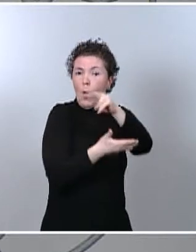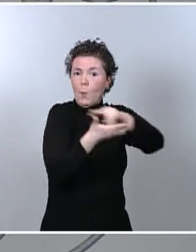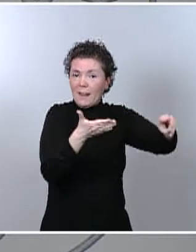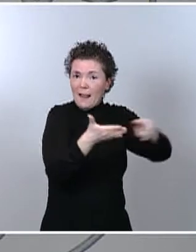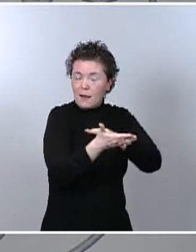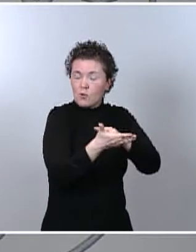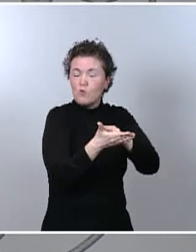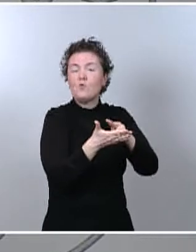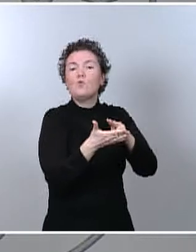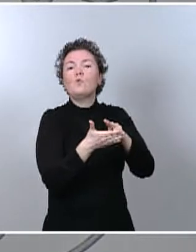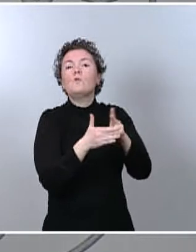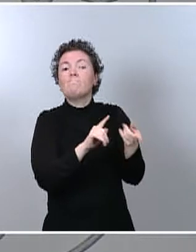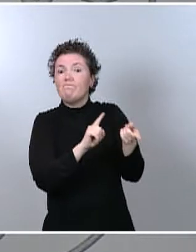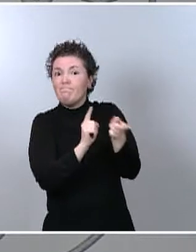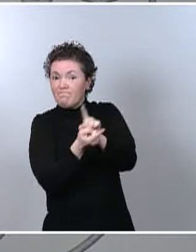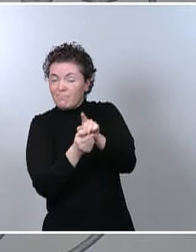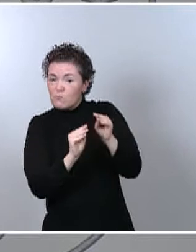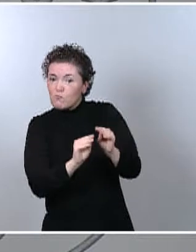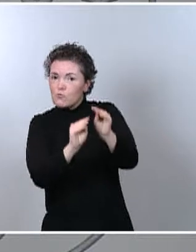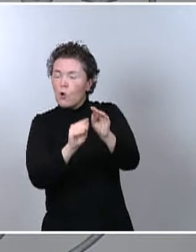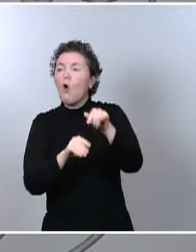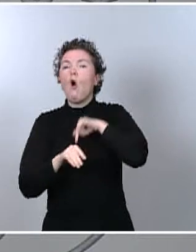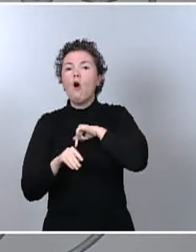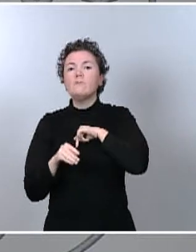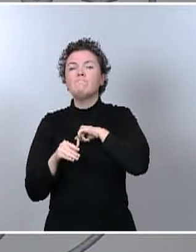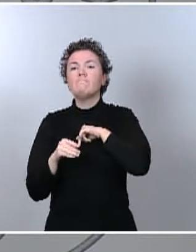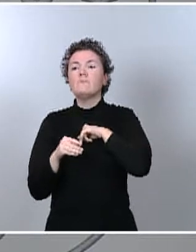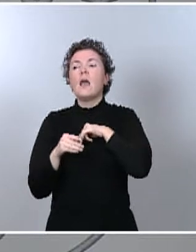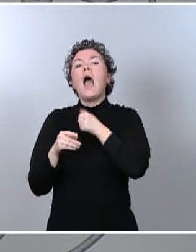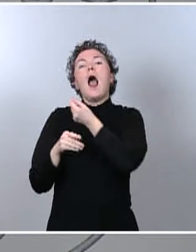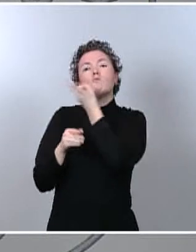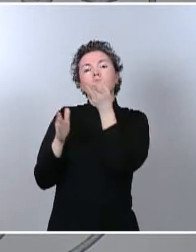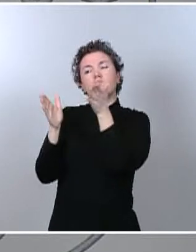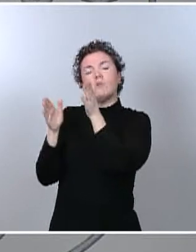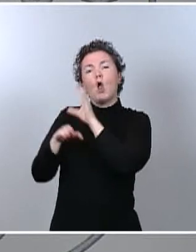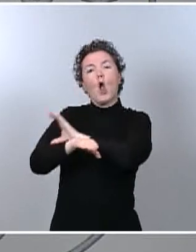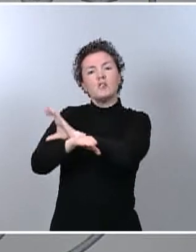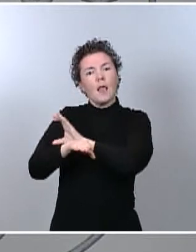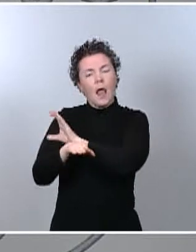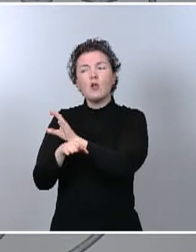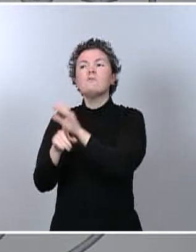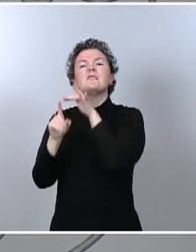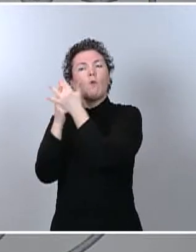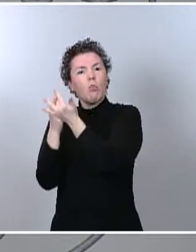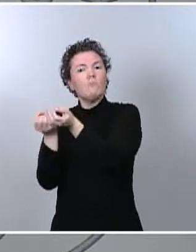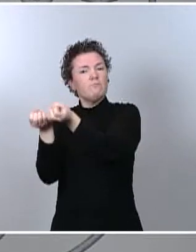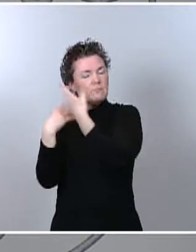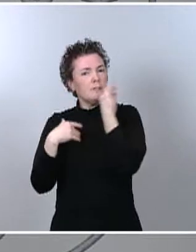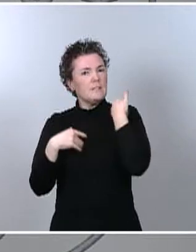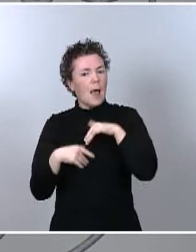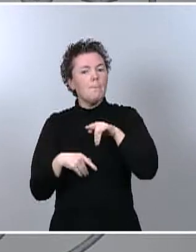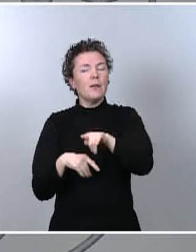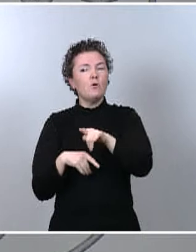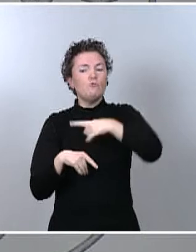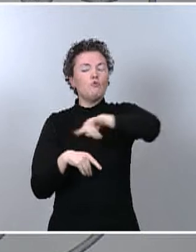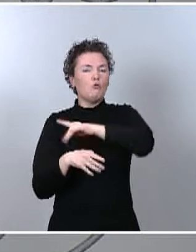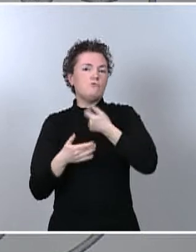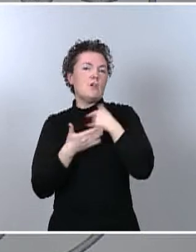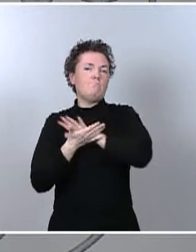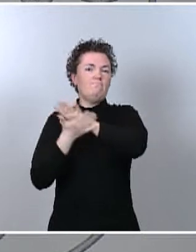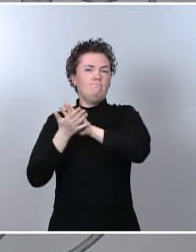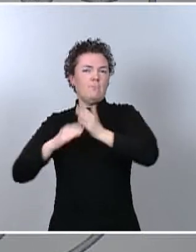hoy se ha comentado por parte de algún consejero la situación, pero ya la habíamos abordado en la anterior reunión